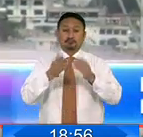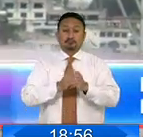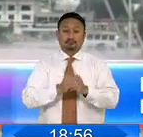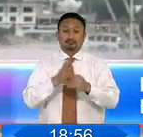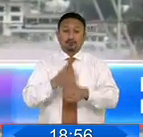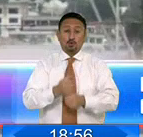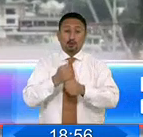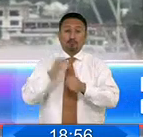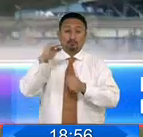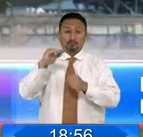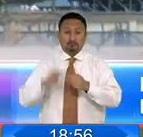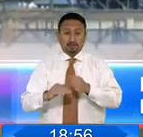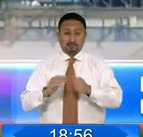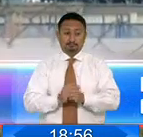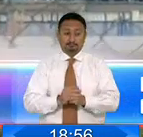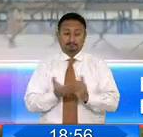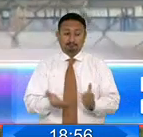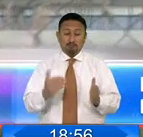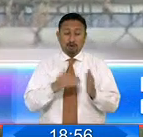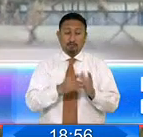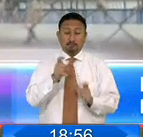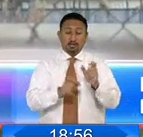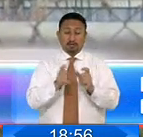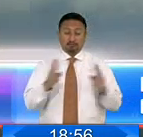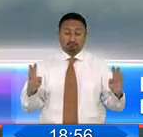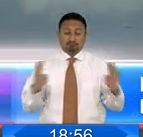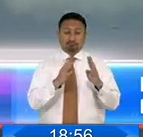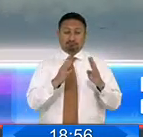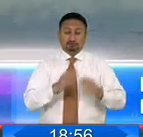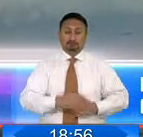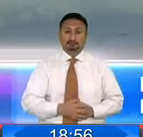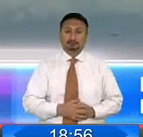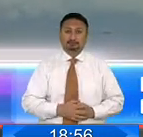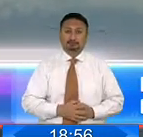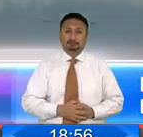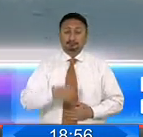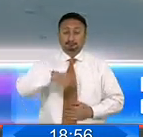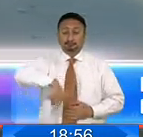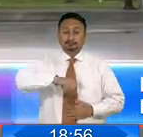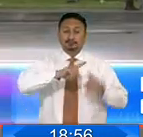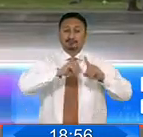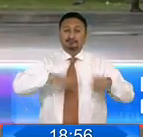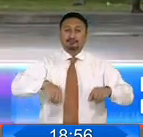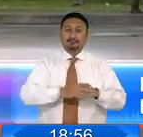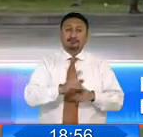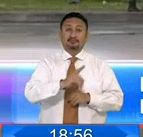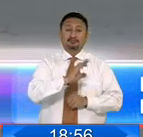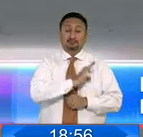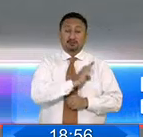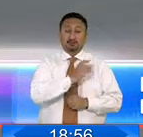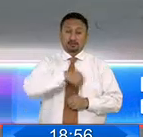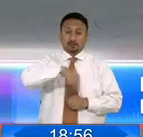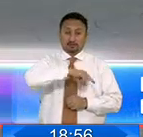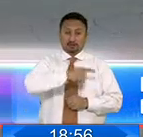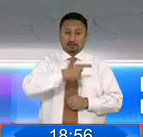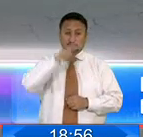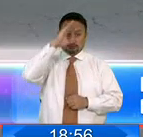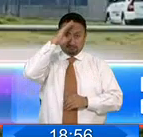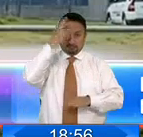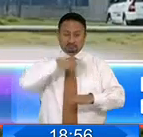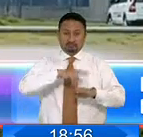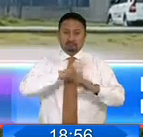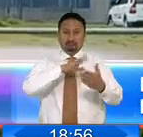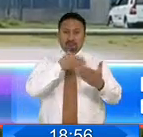seguridad se registró un nuevo motín a miento de los privados de la libertad las diferentes unidades tácticas de la policía nacional